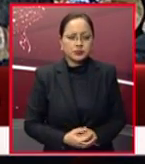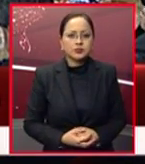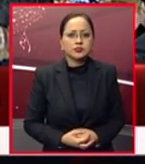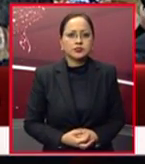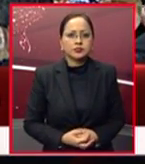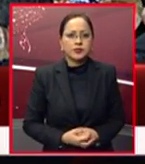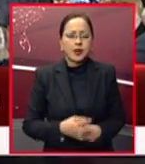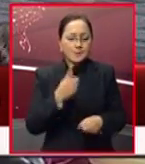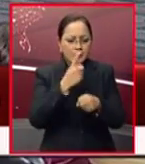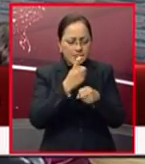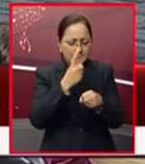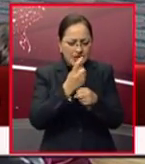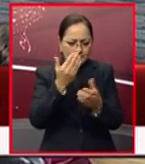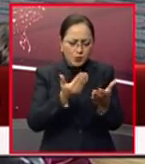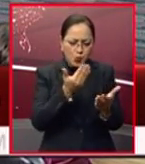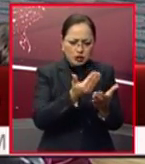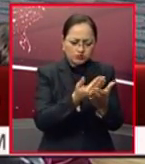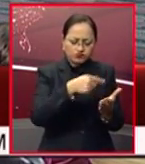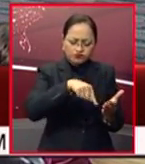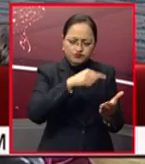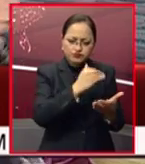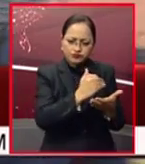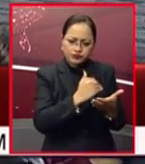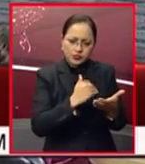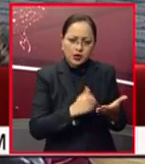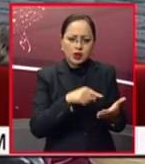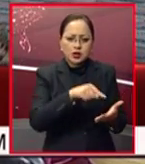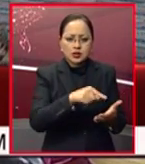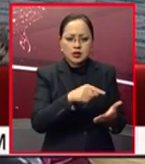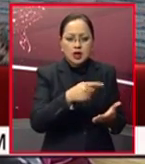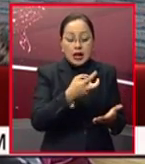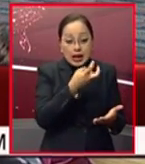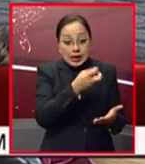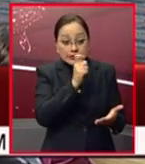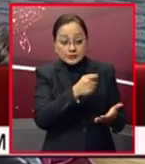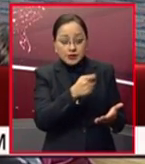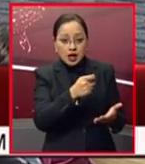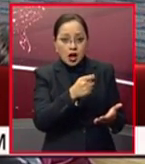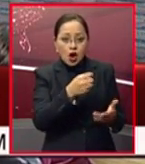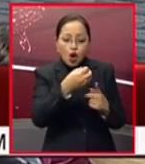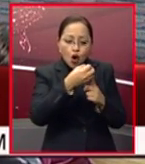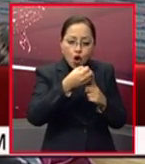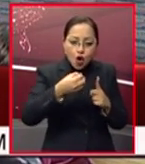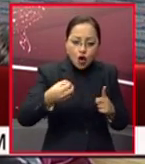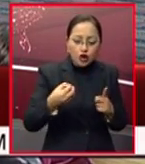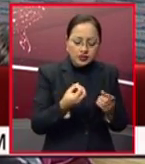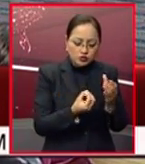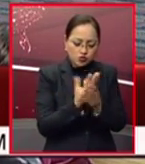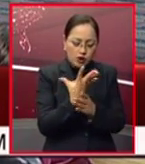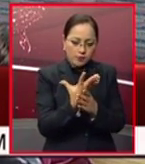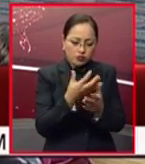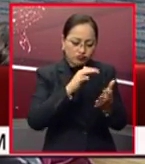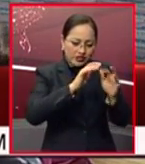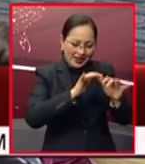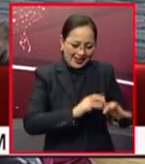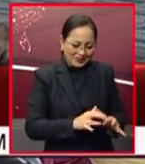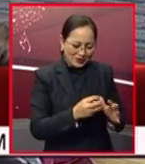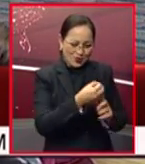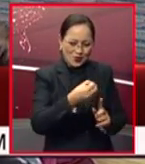La primera parte de la propuesta consiste, como hemos dicho, en reordenar el texto actual de la